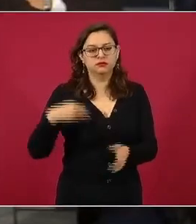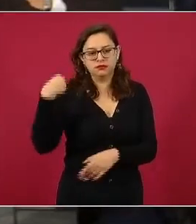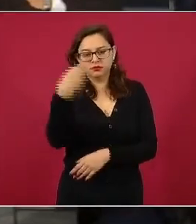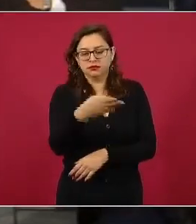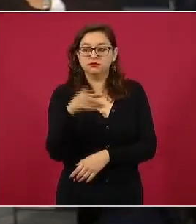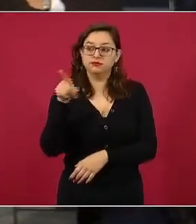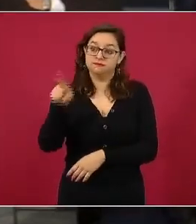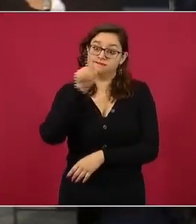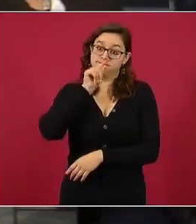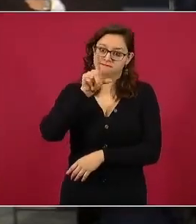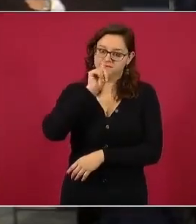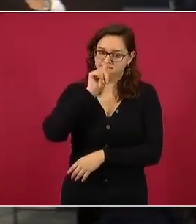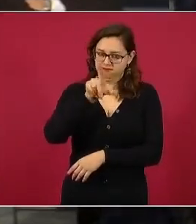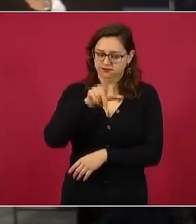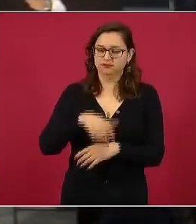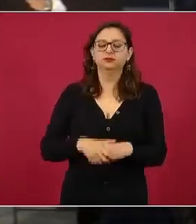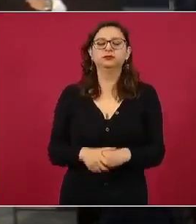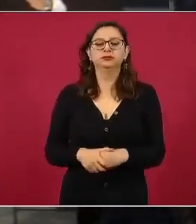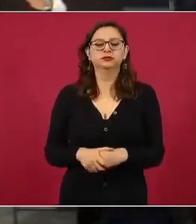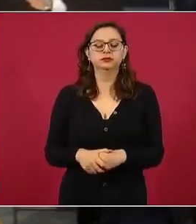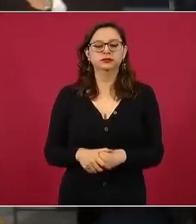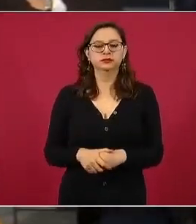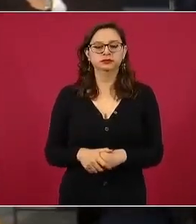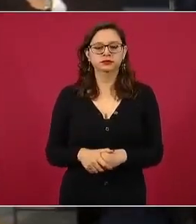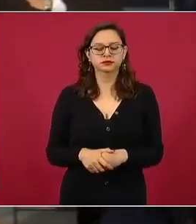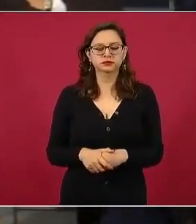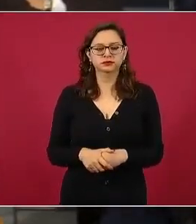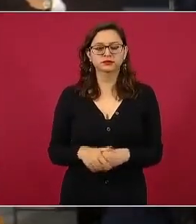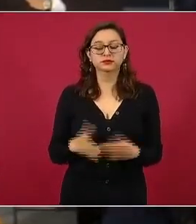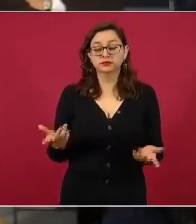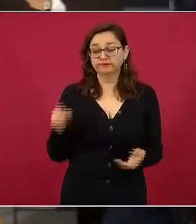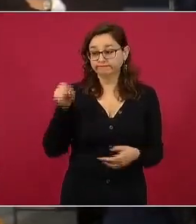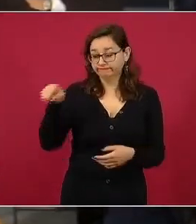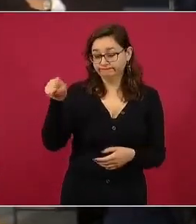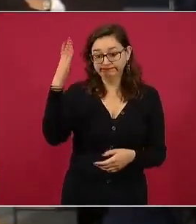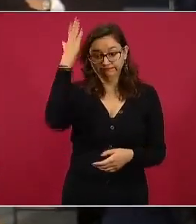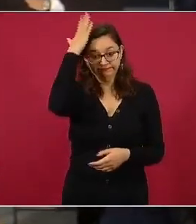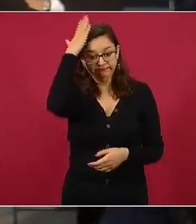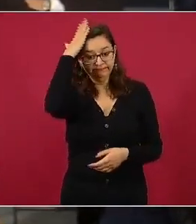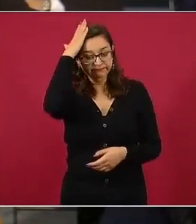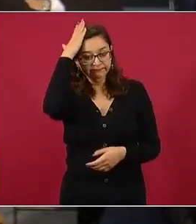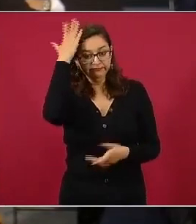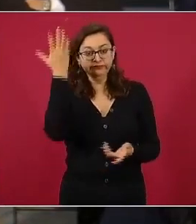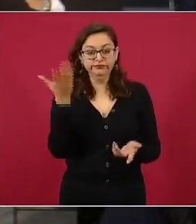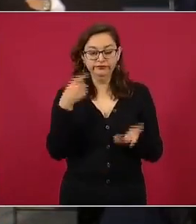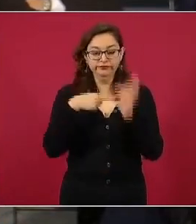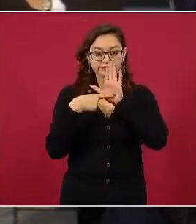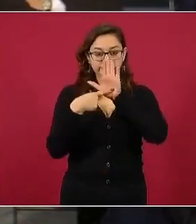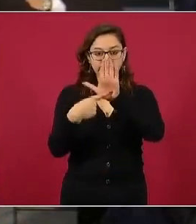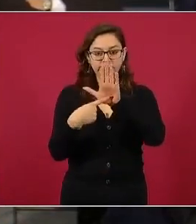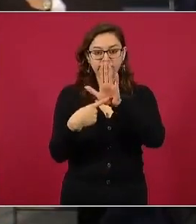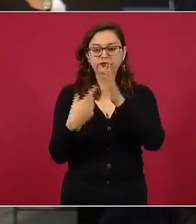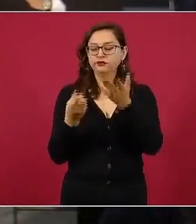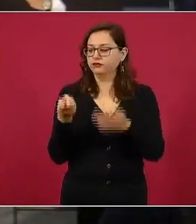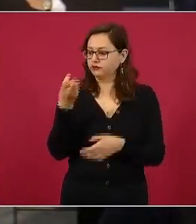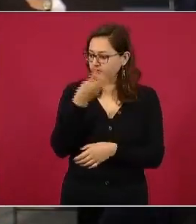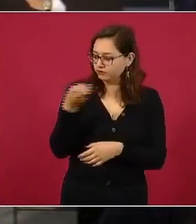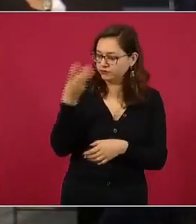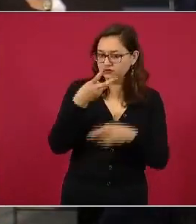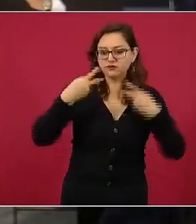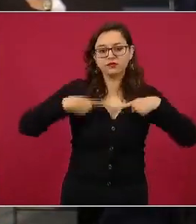el Alto de Jalisco, el que encabeza y que están acusando, señalando más de 300 trabajadores de esta